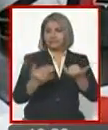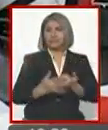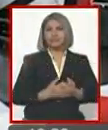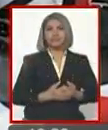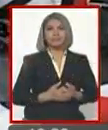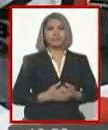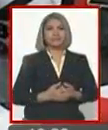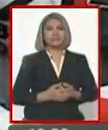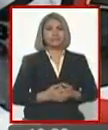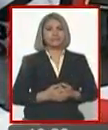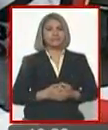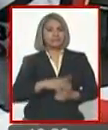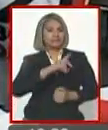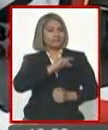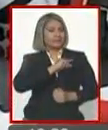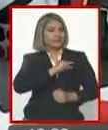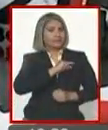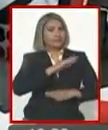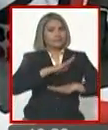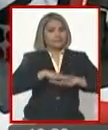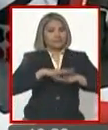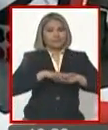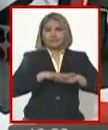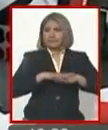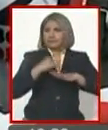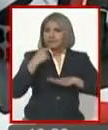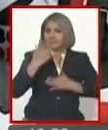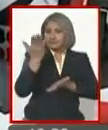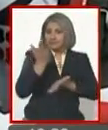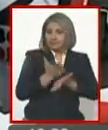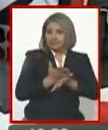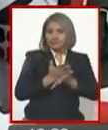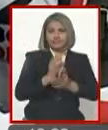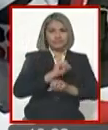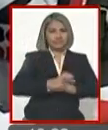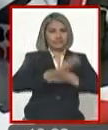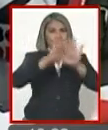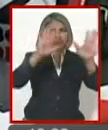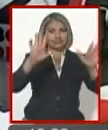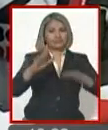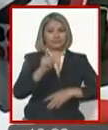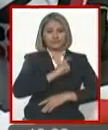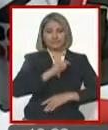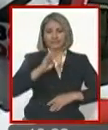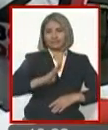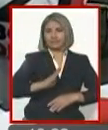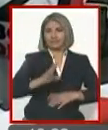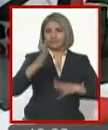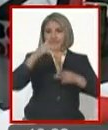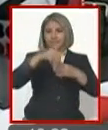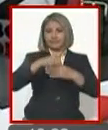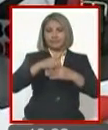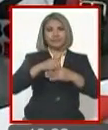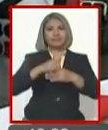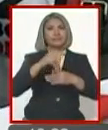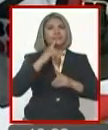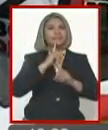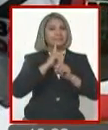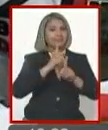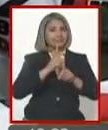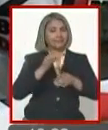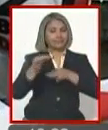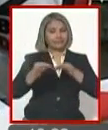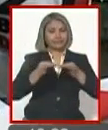la concientización el paro hemos sido muy claro el tribunal supremo electoral nos ha